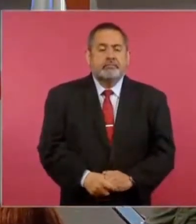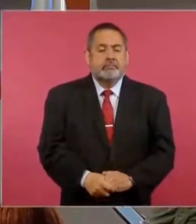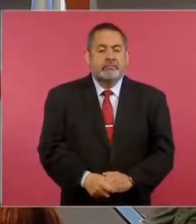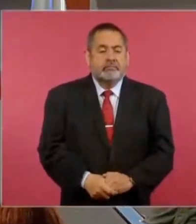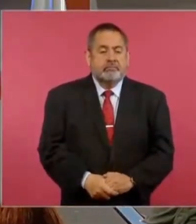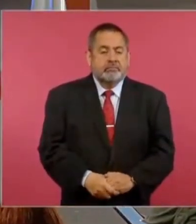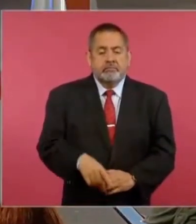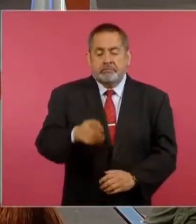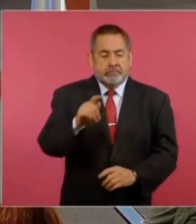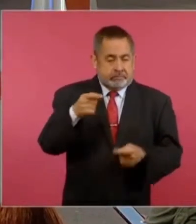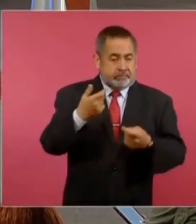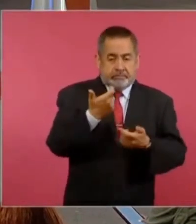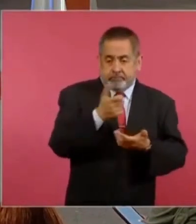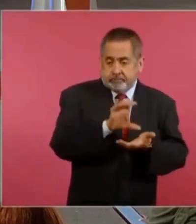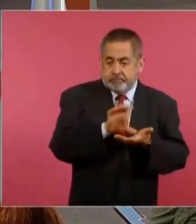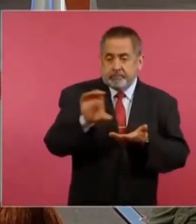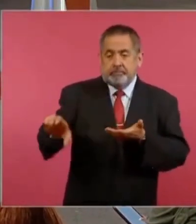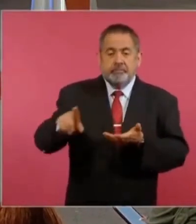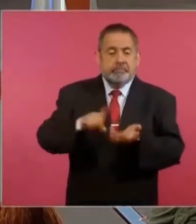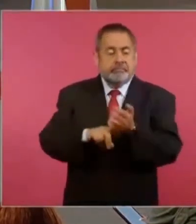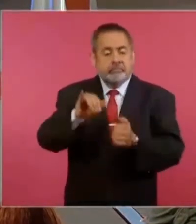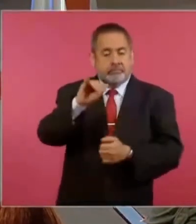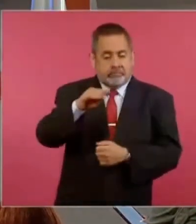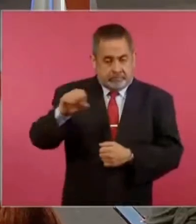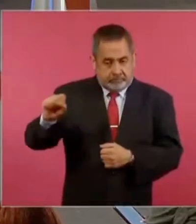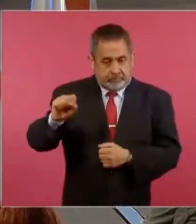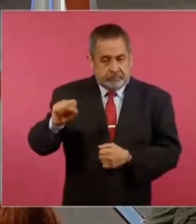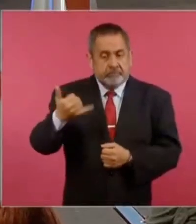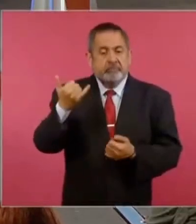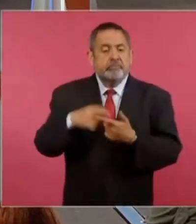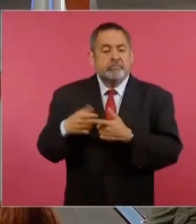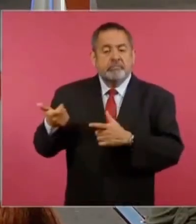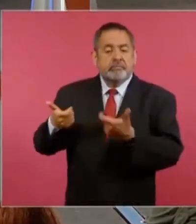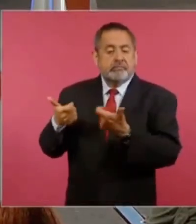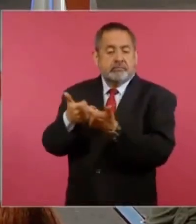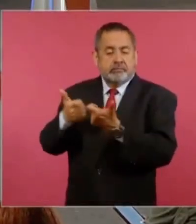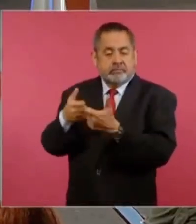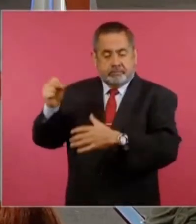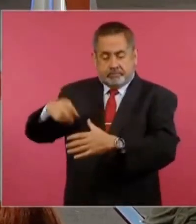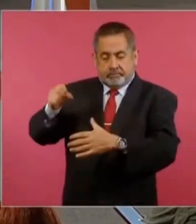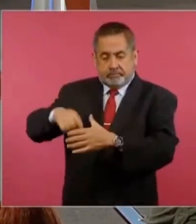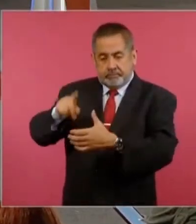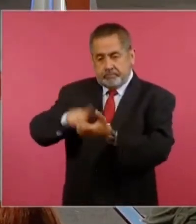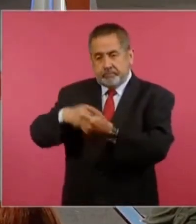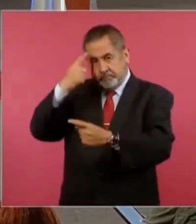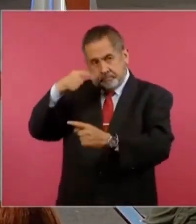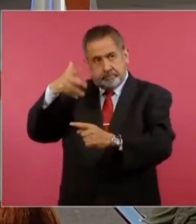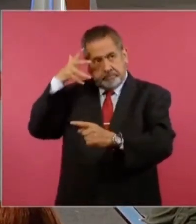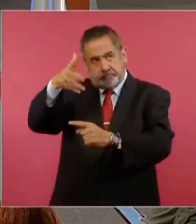Al Seguro Social y al Fondo de Pensiones.